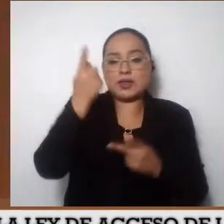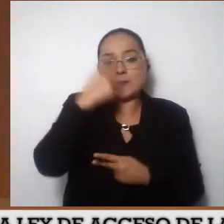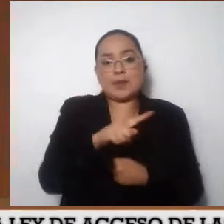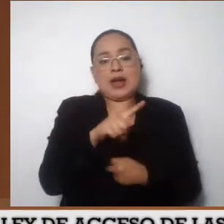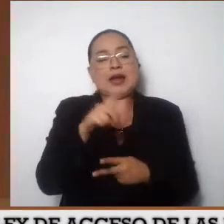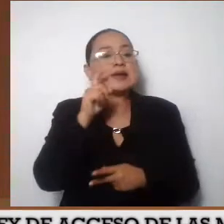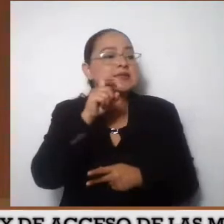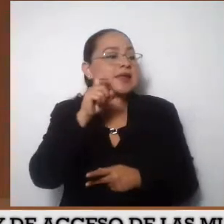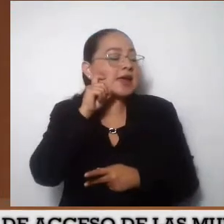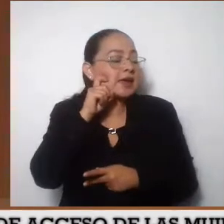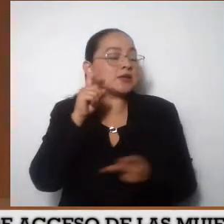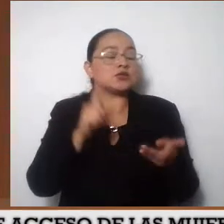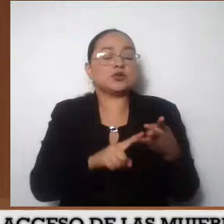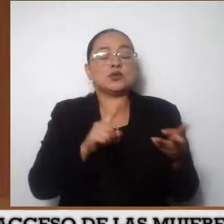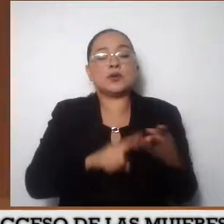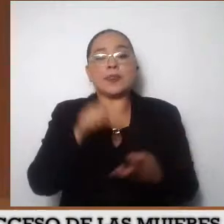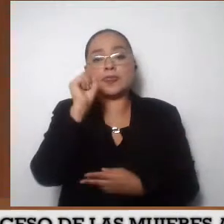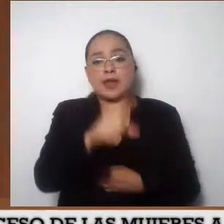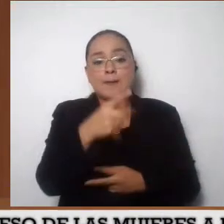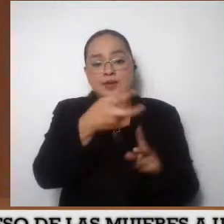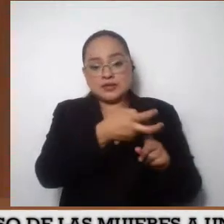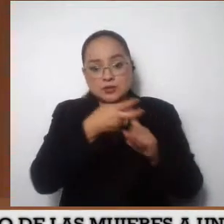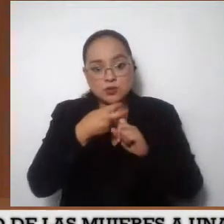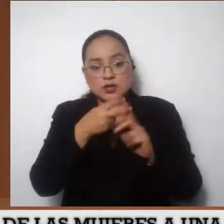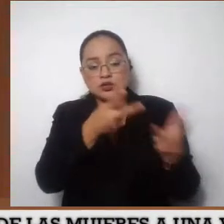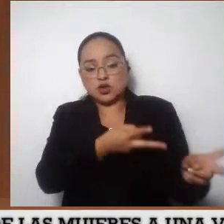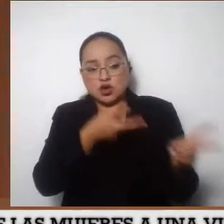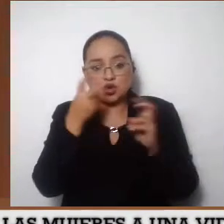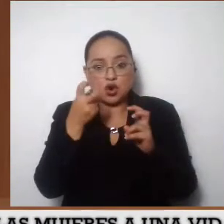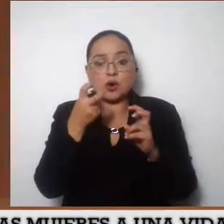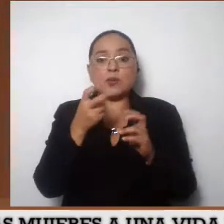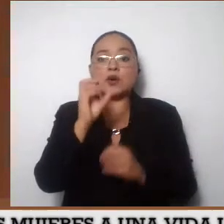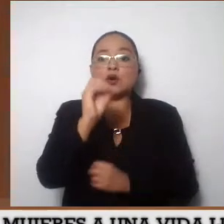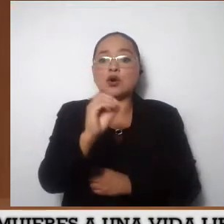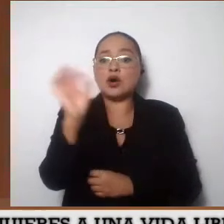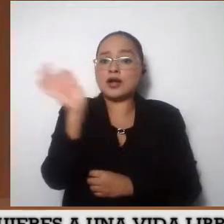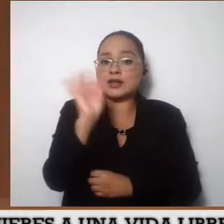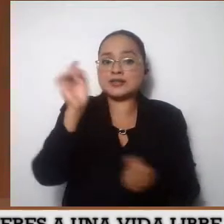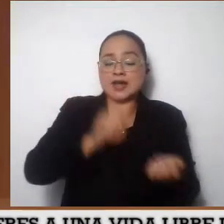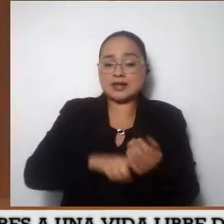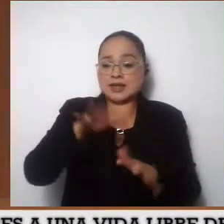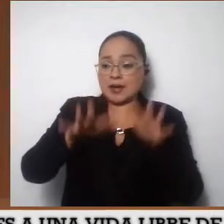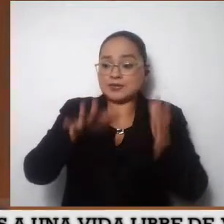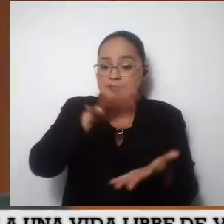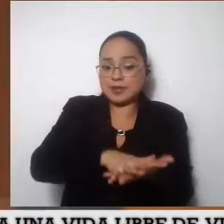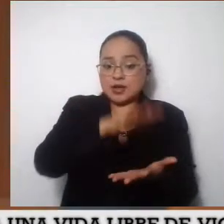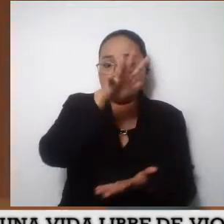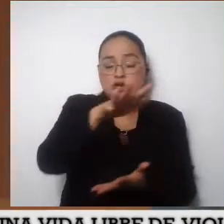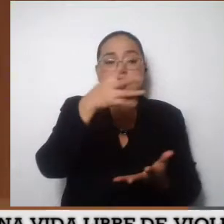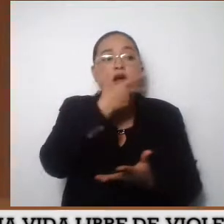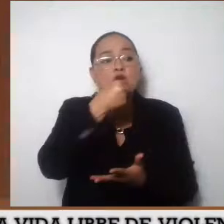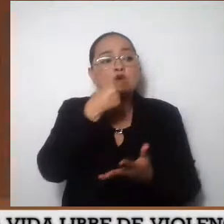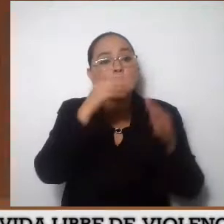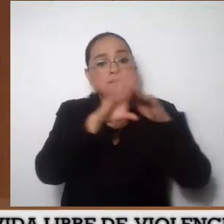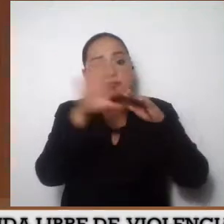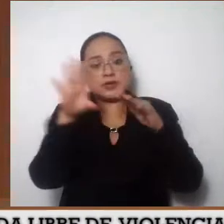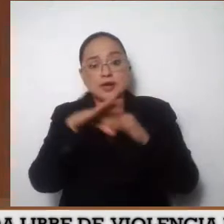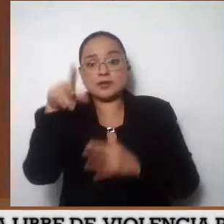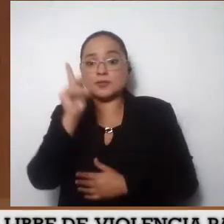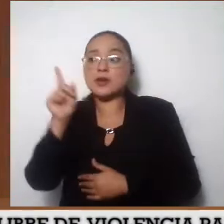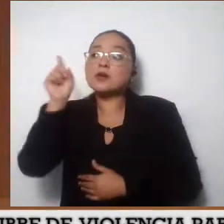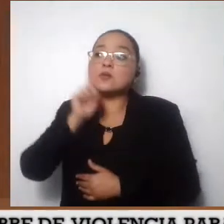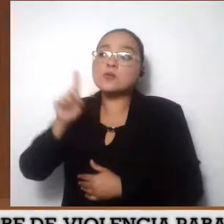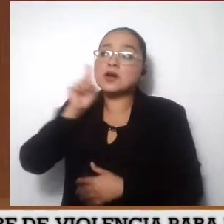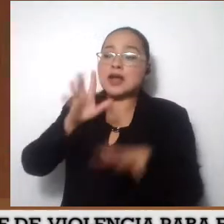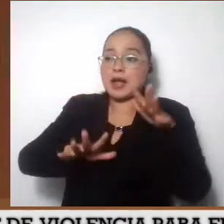sexual, secuestros, robos, y aunque en su mayoría son hombres las personas migrantes, es el género femenino el que está